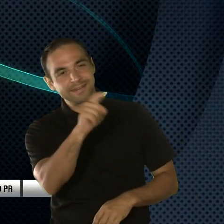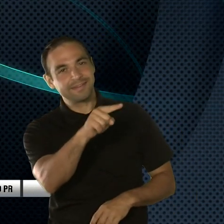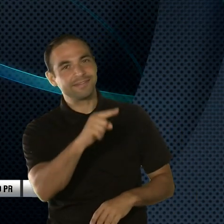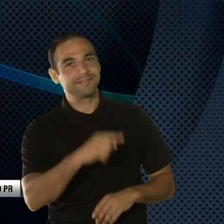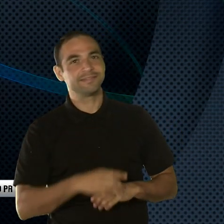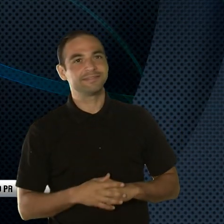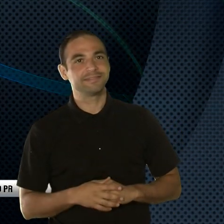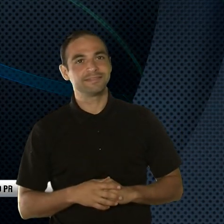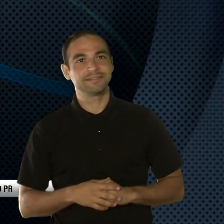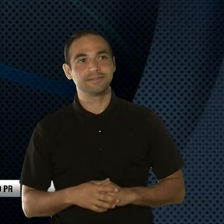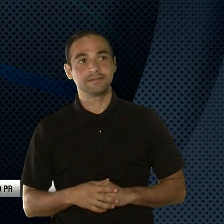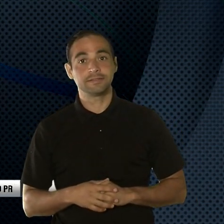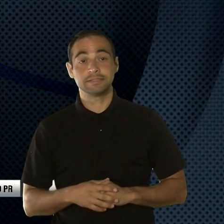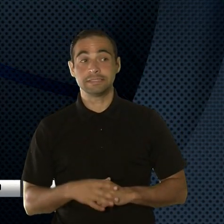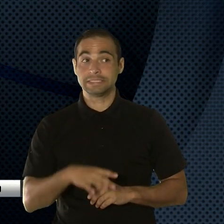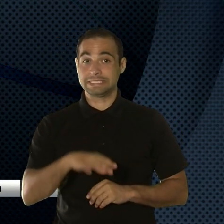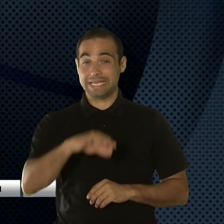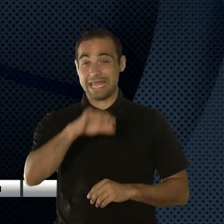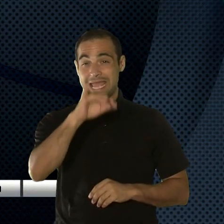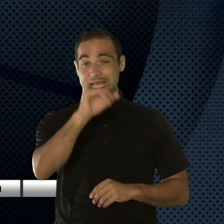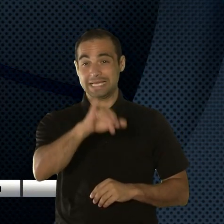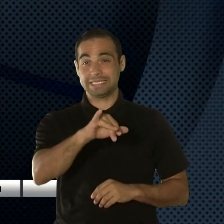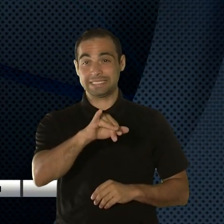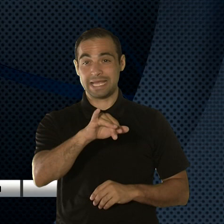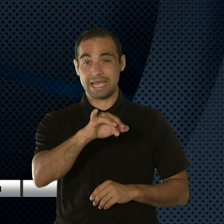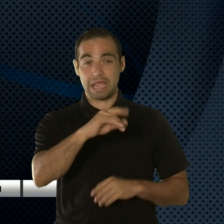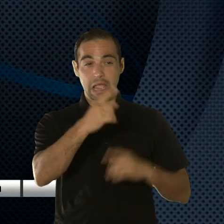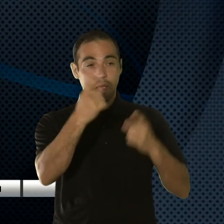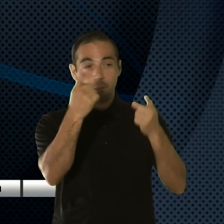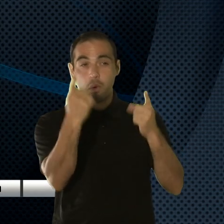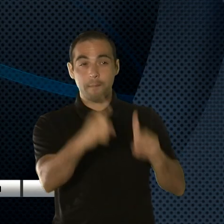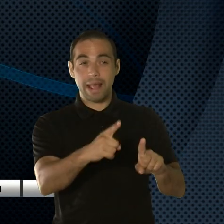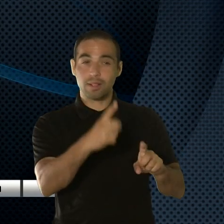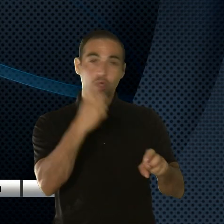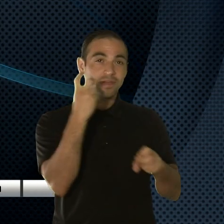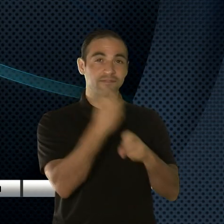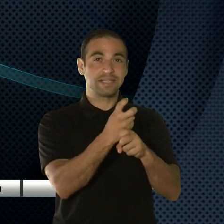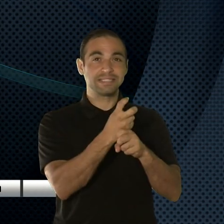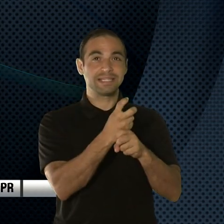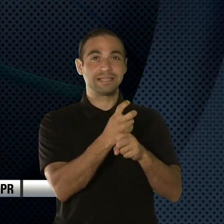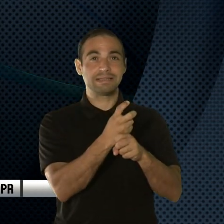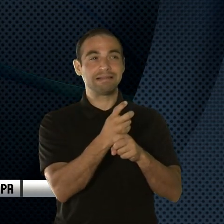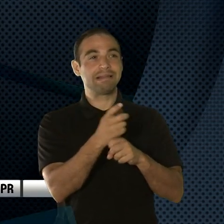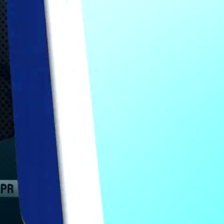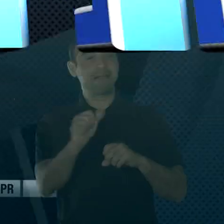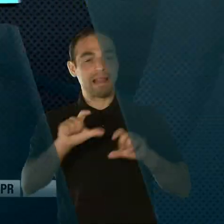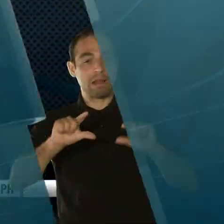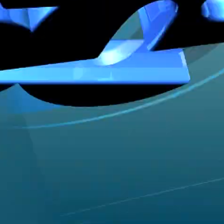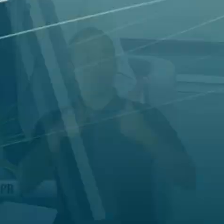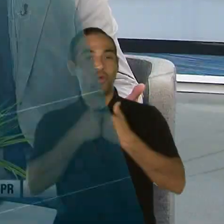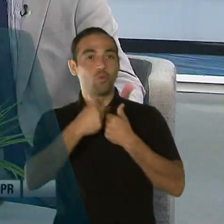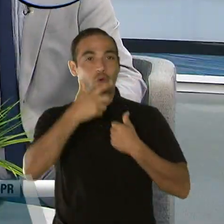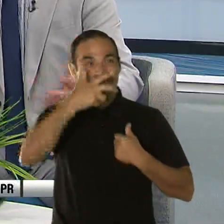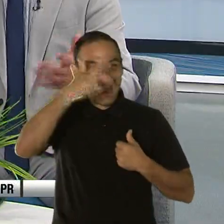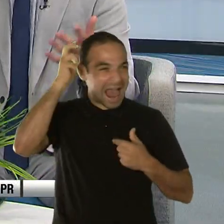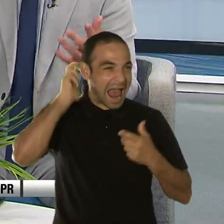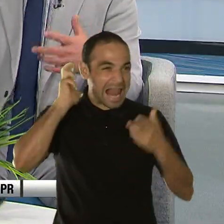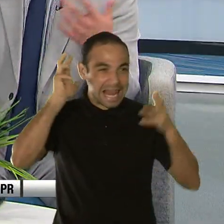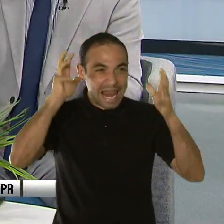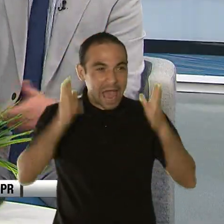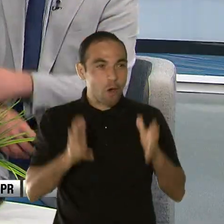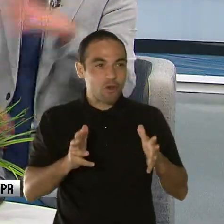ese doloroso momento que vivieron nuestras Leona en el centro en los centros de la